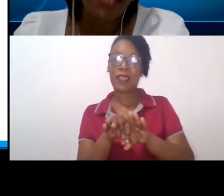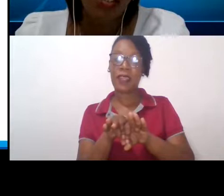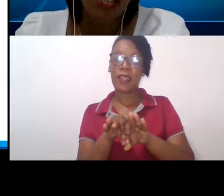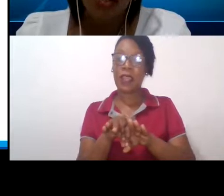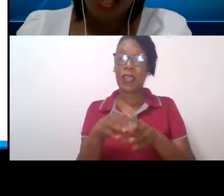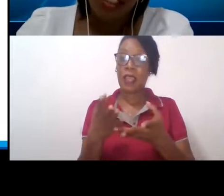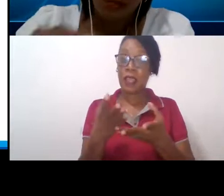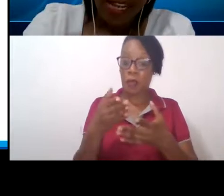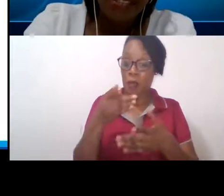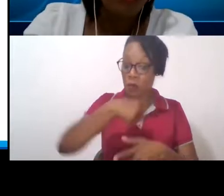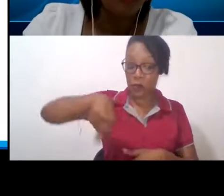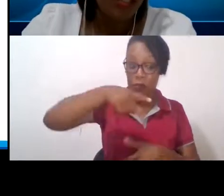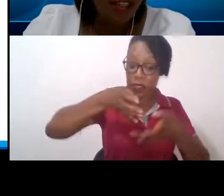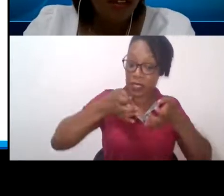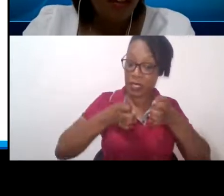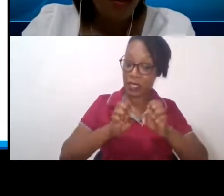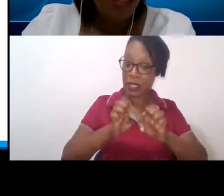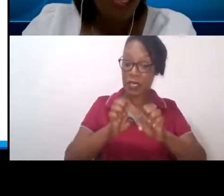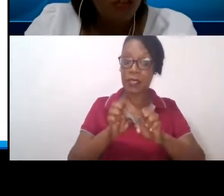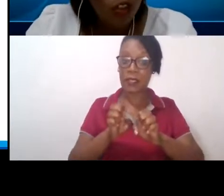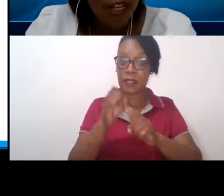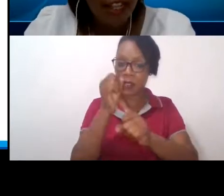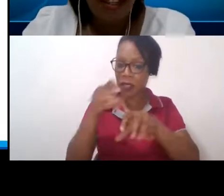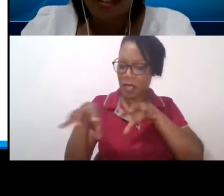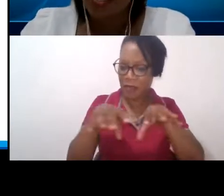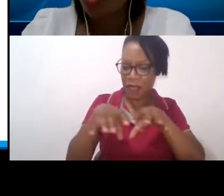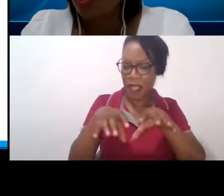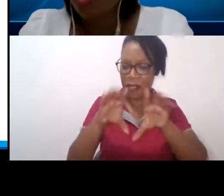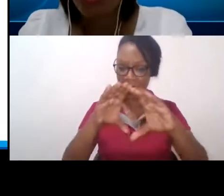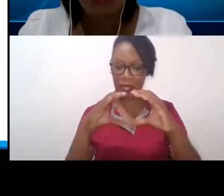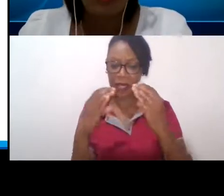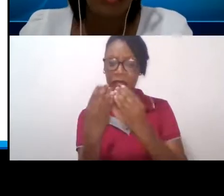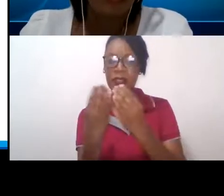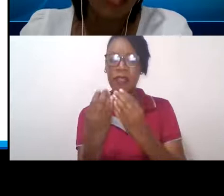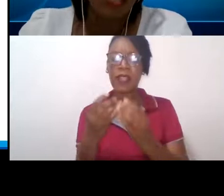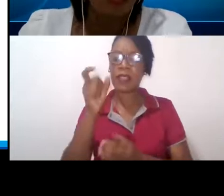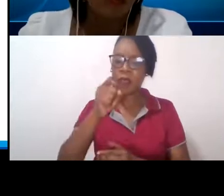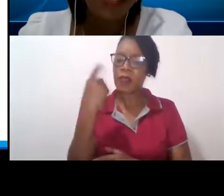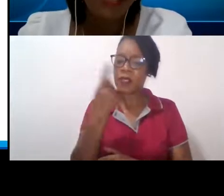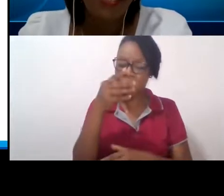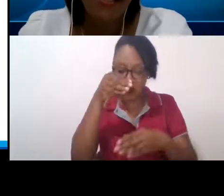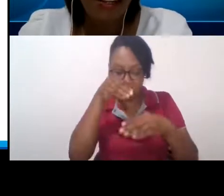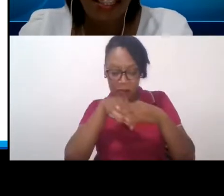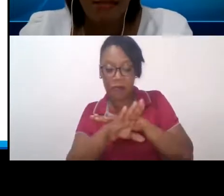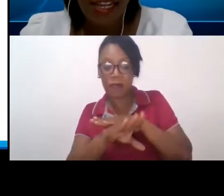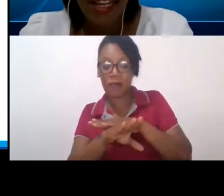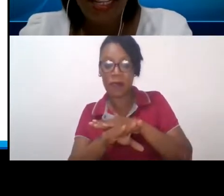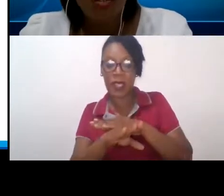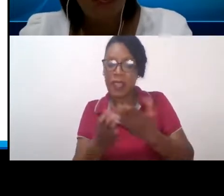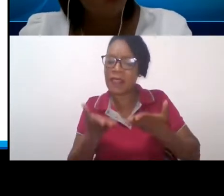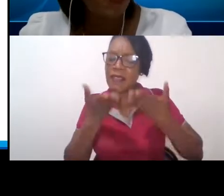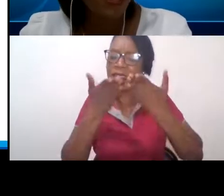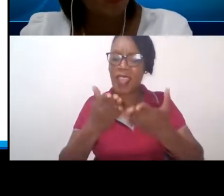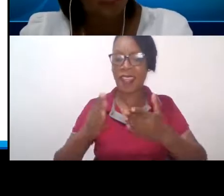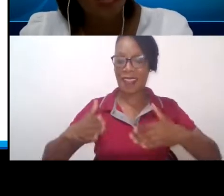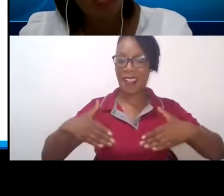de mediación, tomar este contenido emocional dentro de lo que nosotros estamos haciendo, propiciar la alegría, de manera que